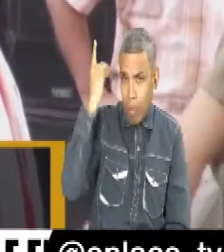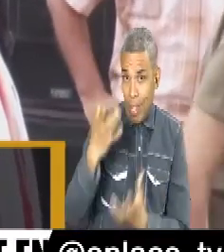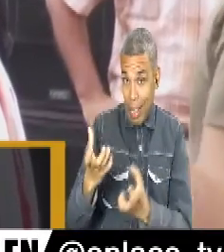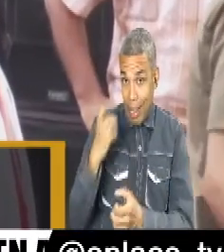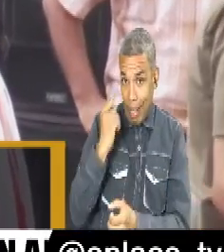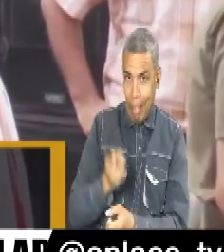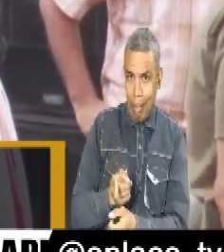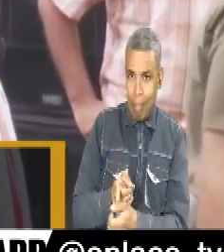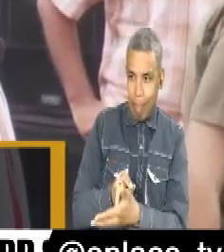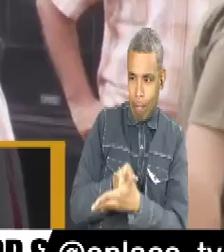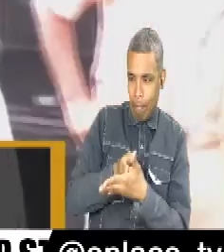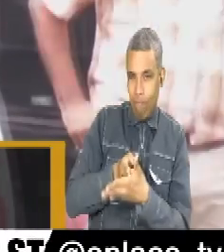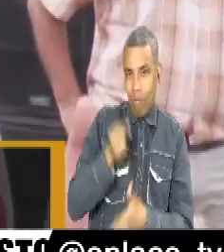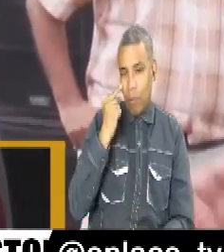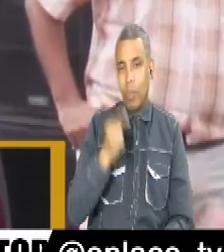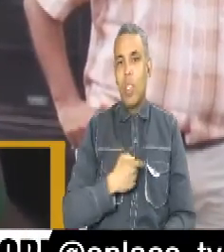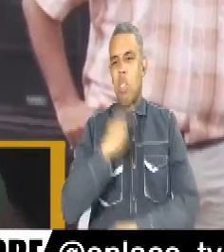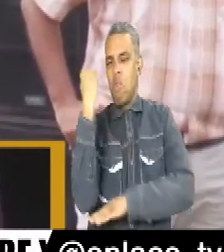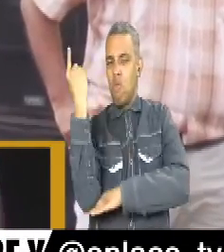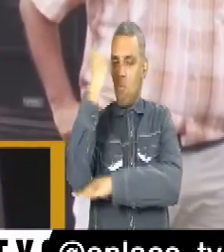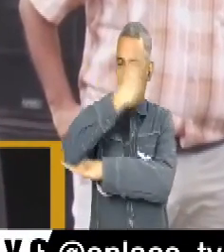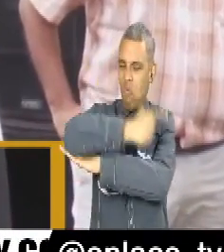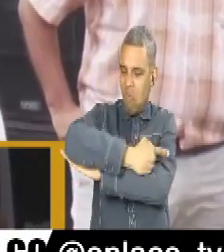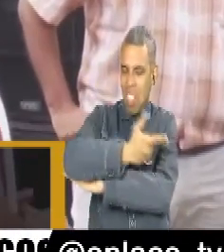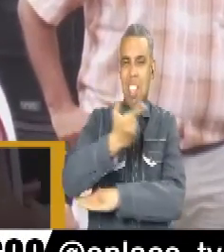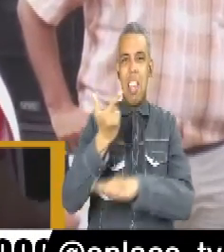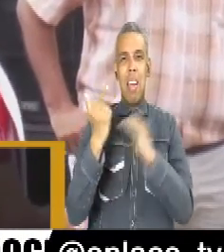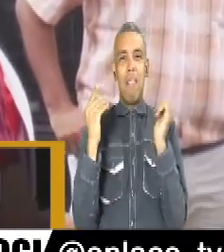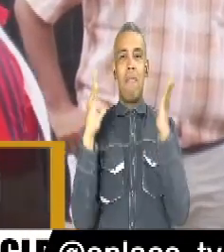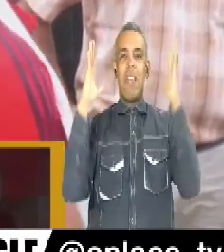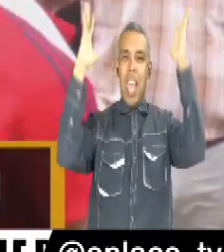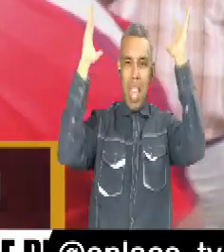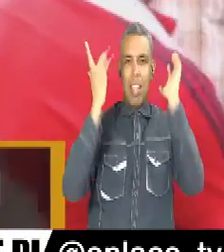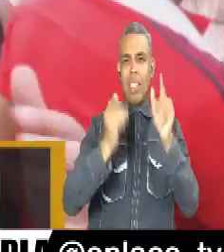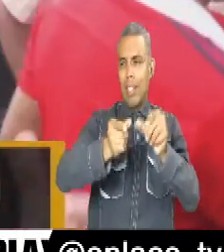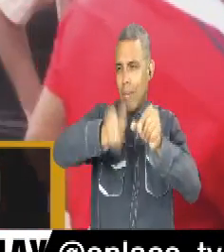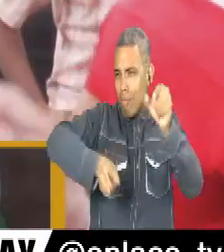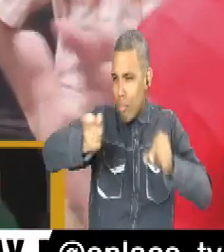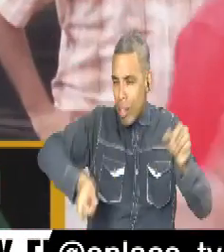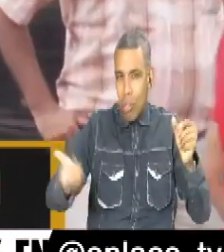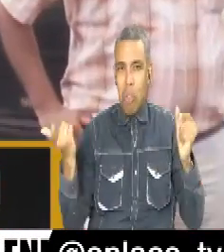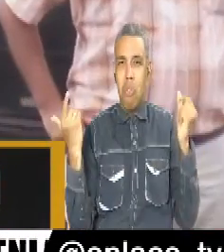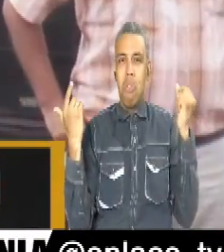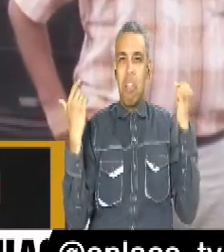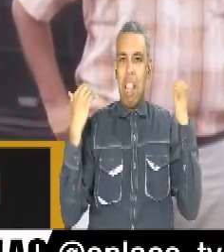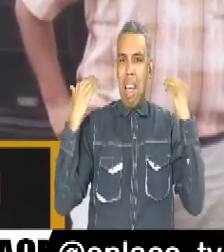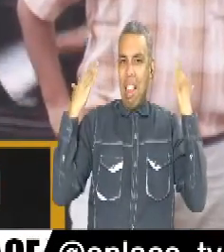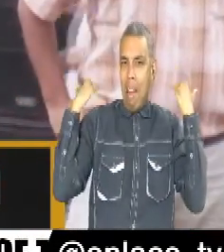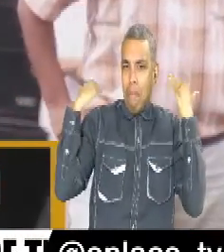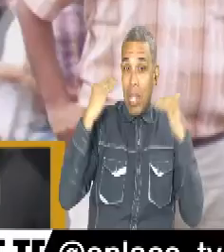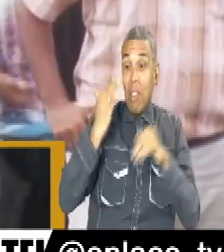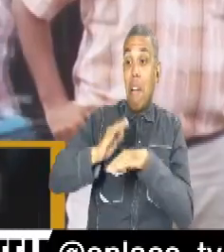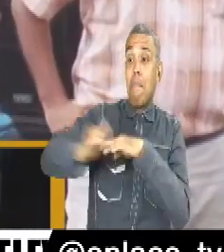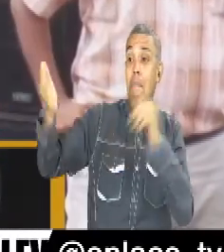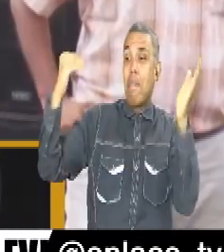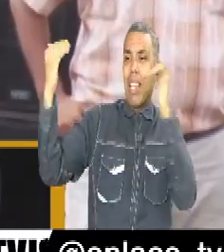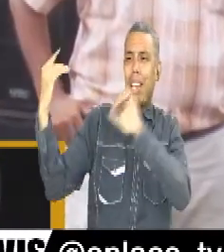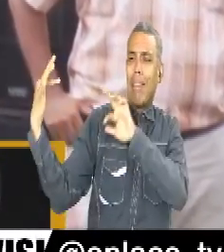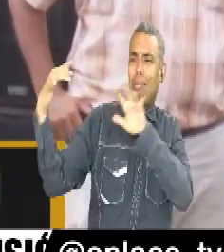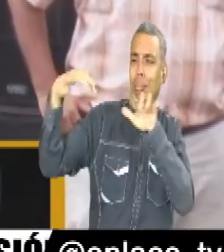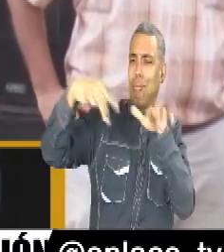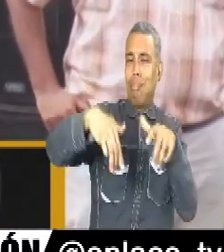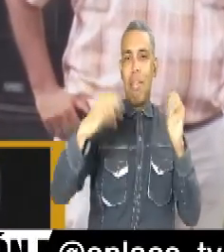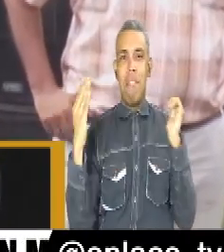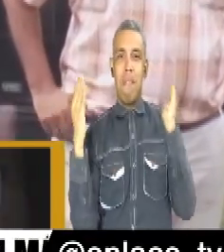Día del Campesino, todos los corregimientos de nuestra ciudad estamos en simultánea celebrando precisamente el